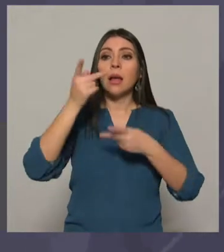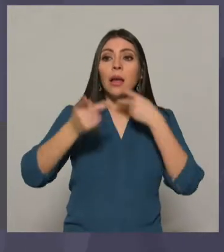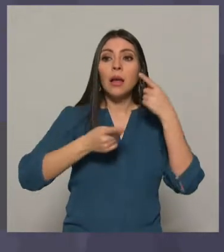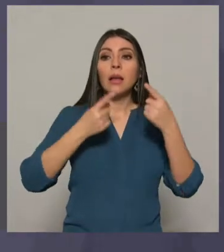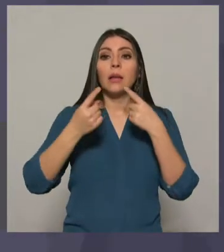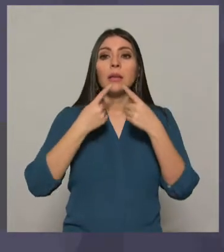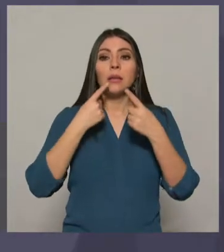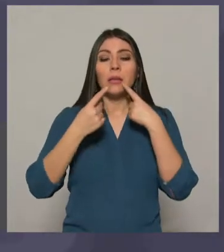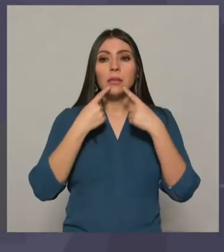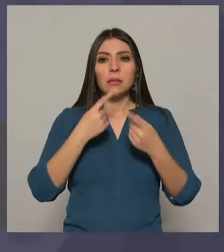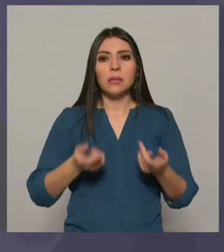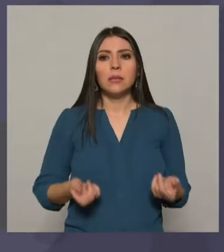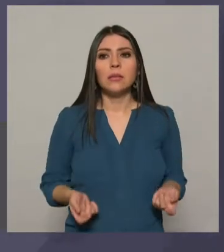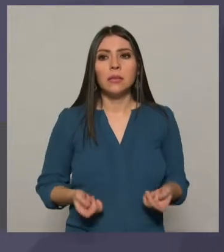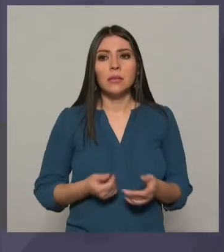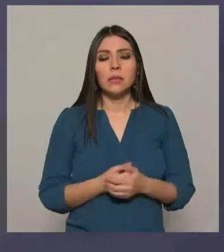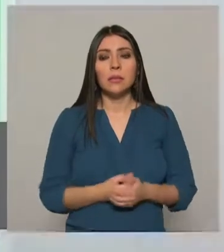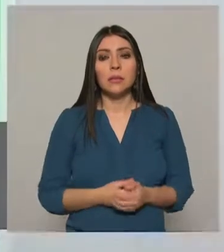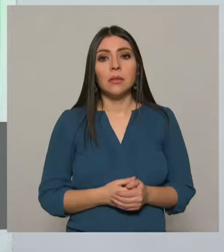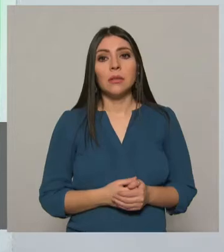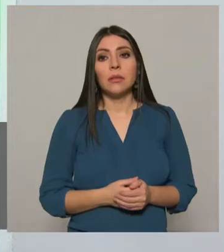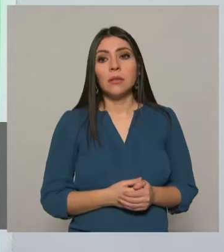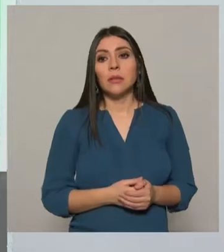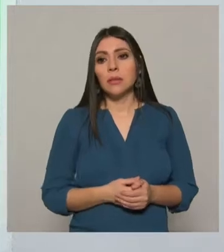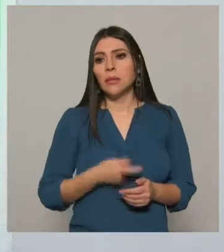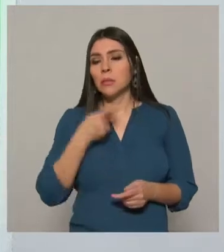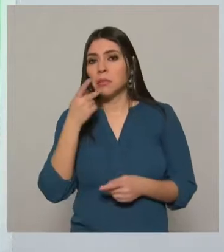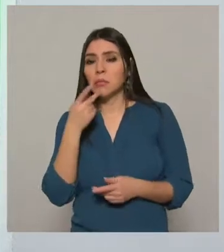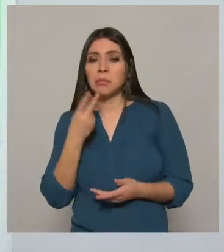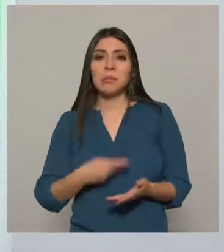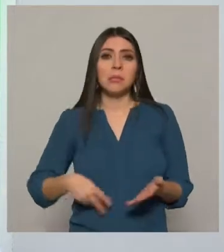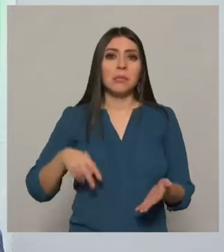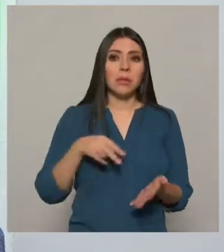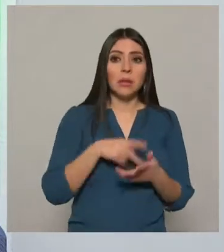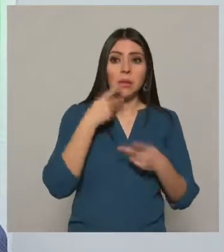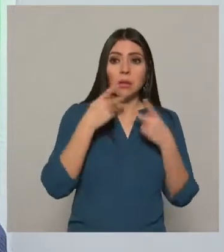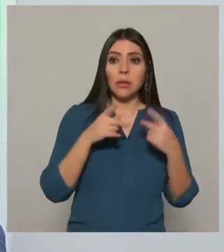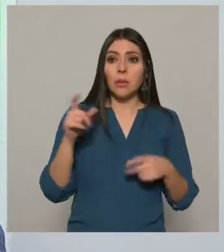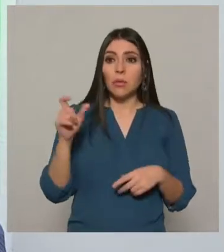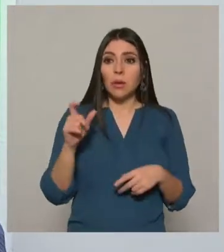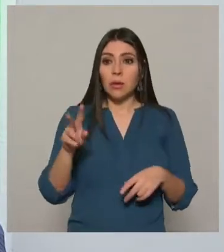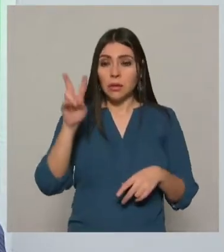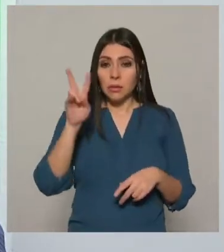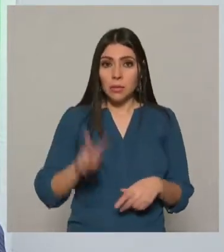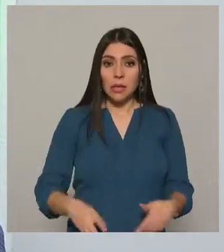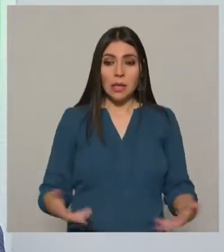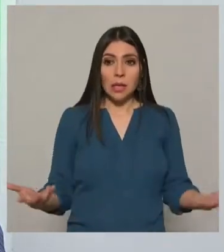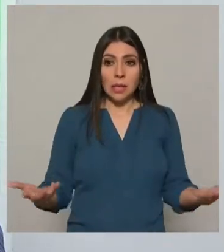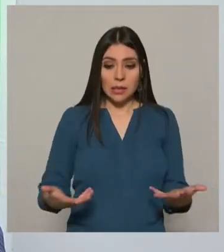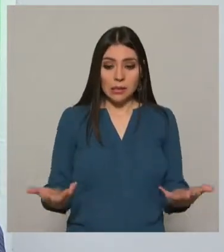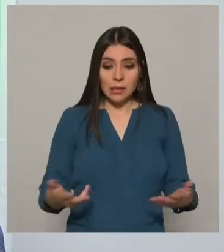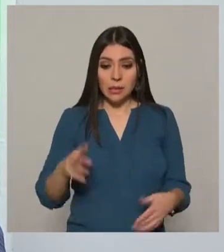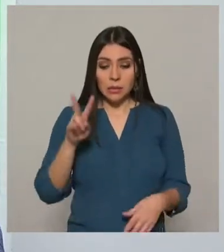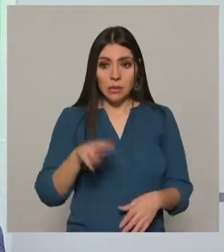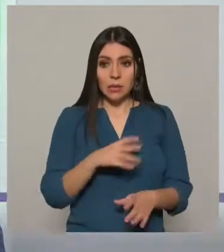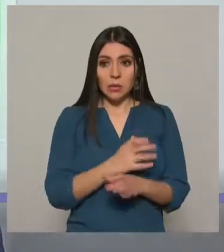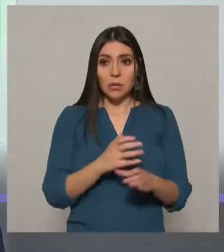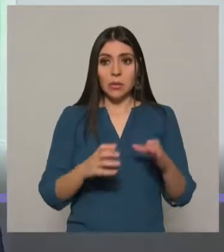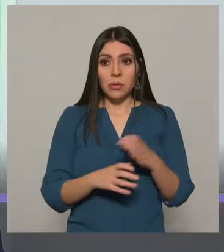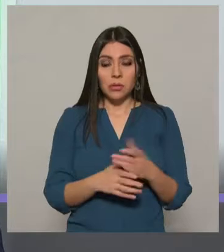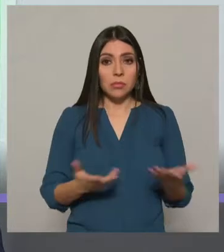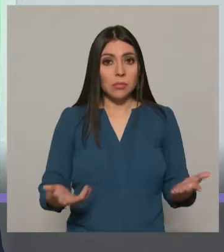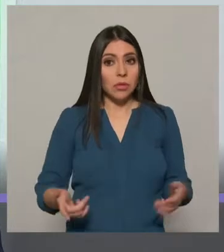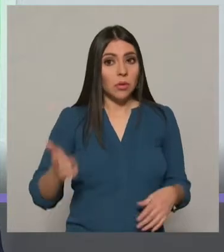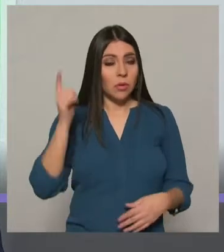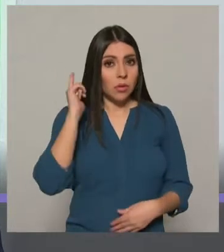debate, y nos arrojamos a la tribuna y hablamos. Pero cuando se vienen los hechos y las realidades, espero que